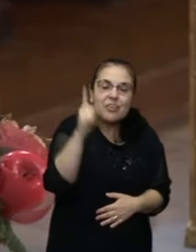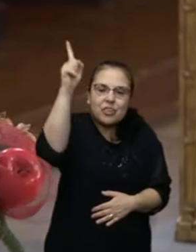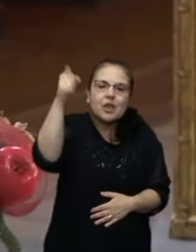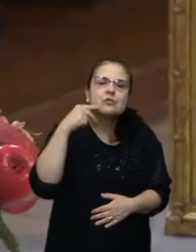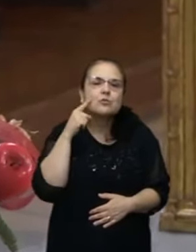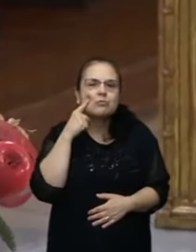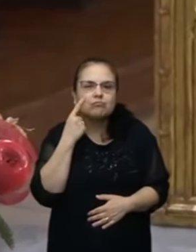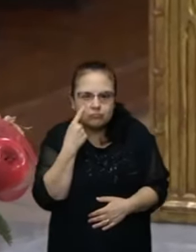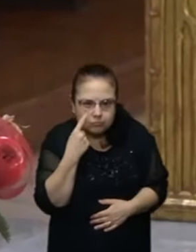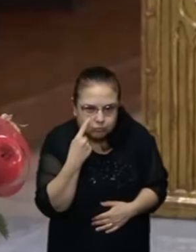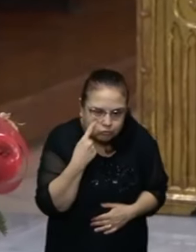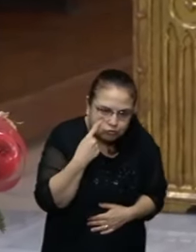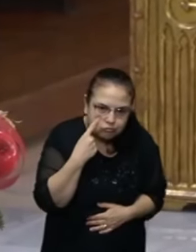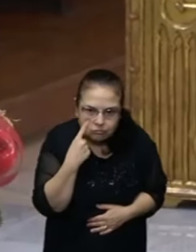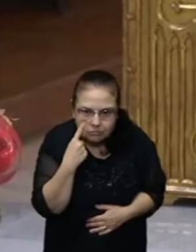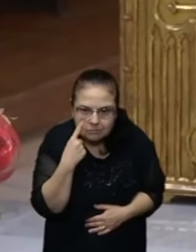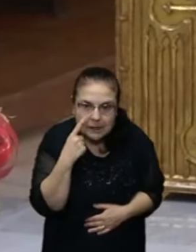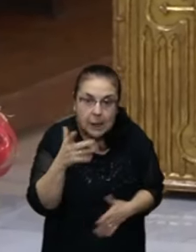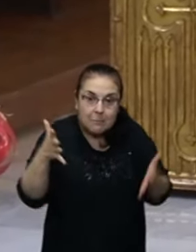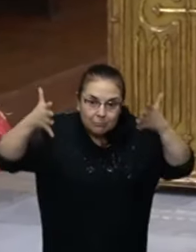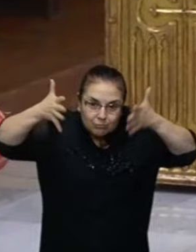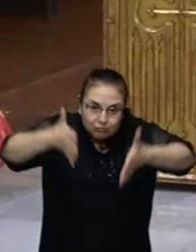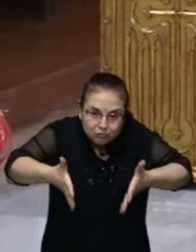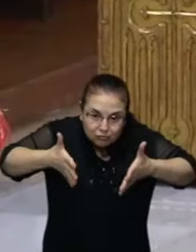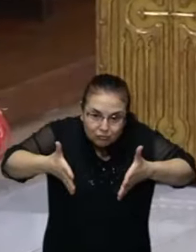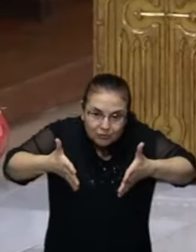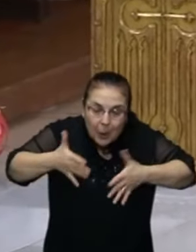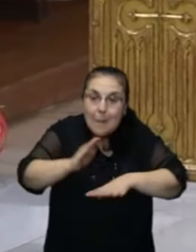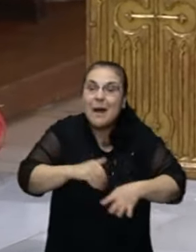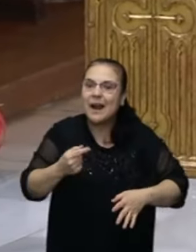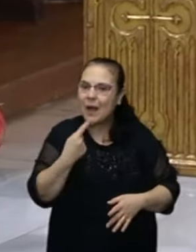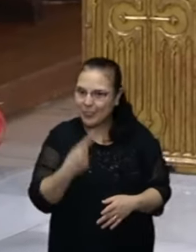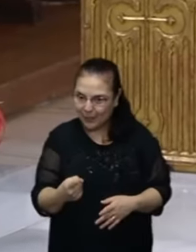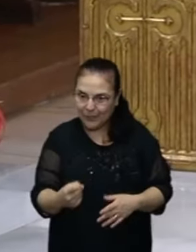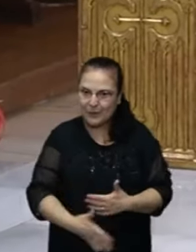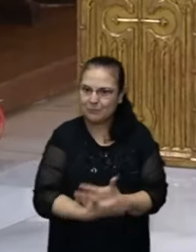mirada para decirnos a todo el resto de la humanidad: